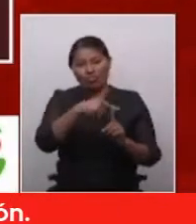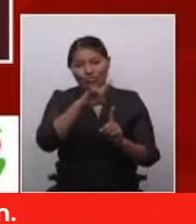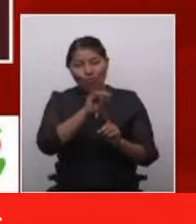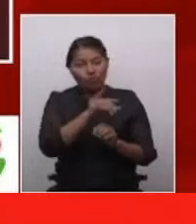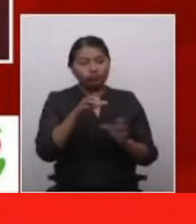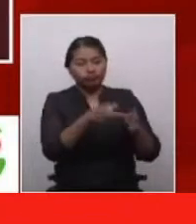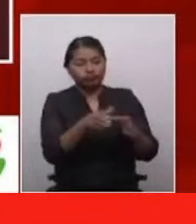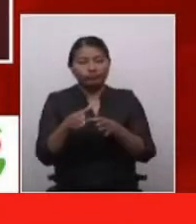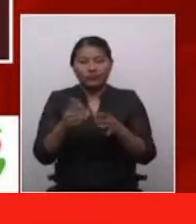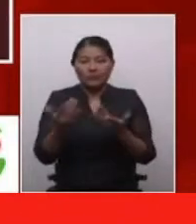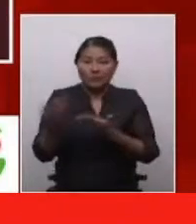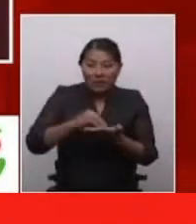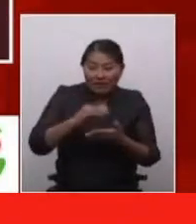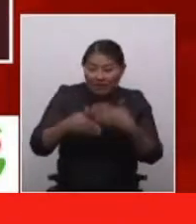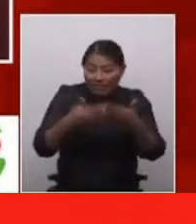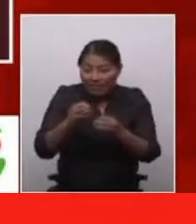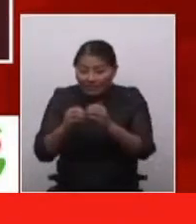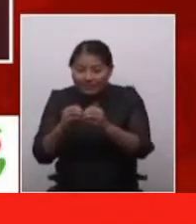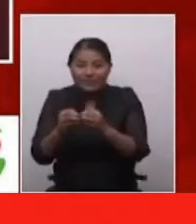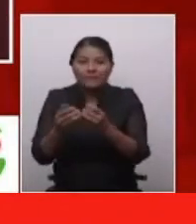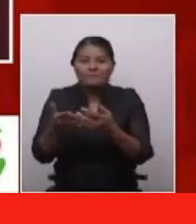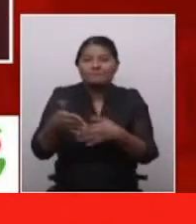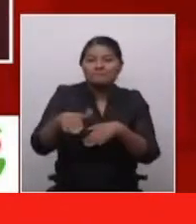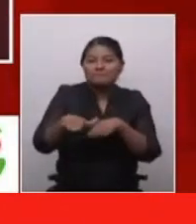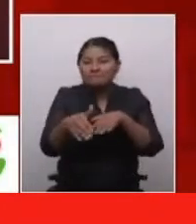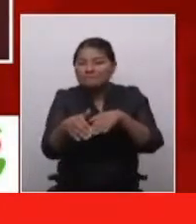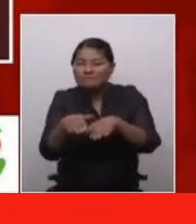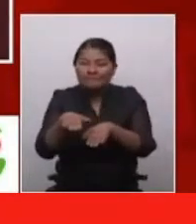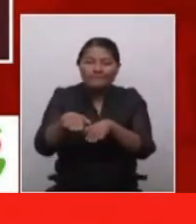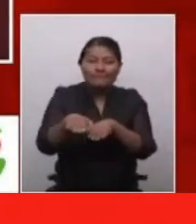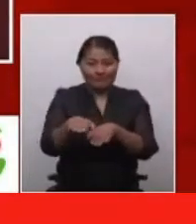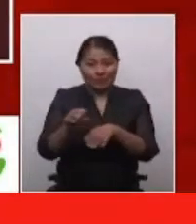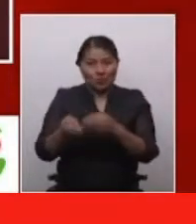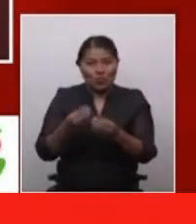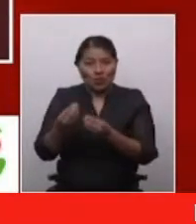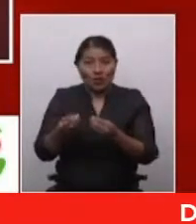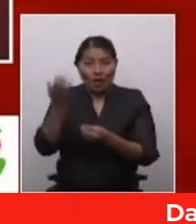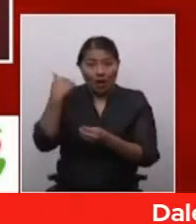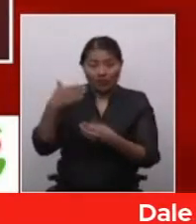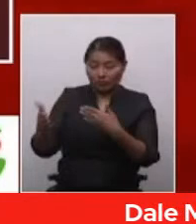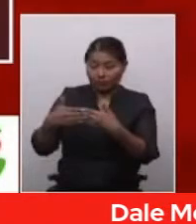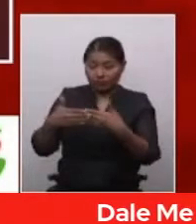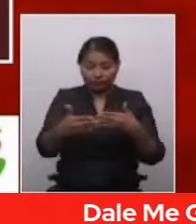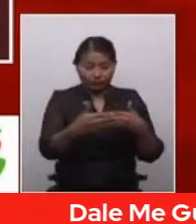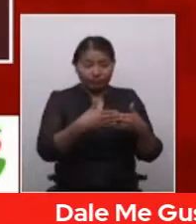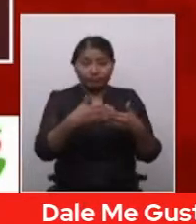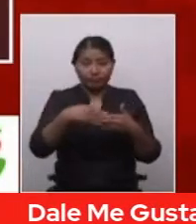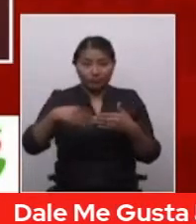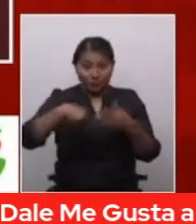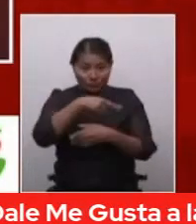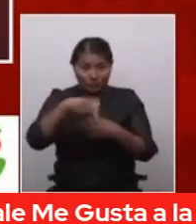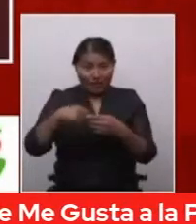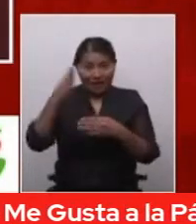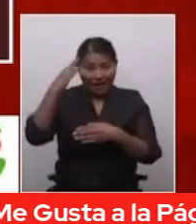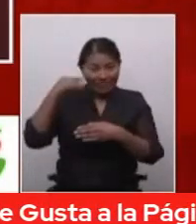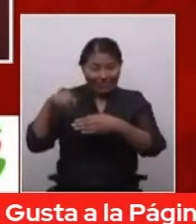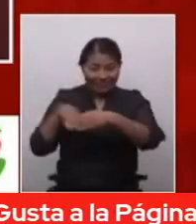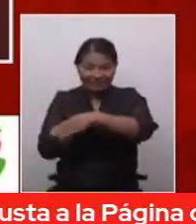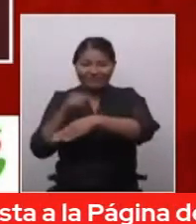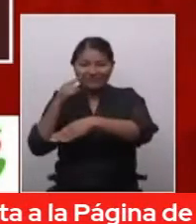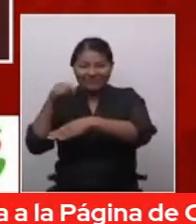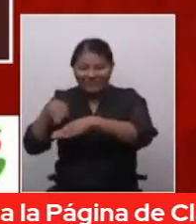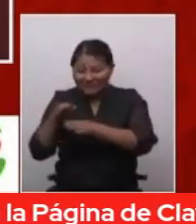malo, muy malo. Por ejemplo, la ATU ha cerrado la carretera central para hacer el metro. El metro está